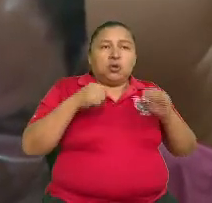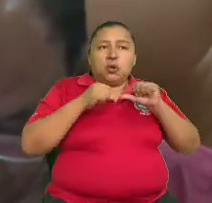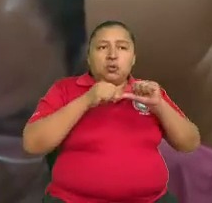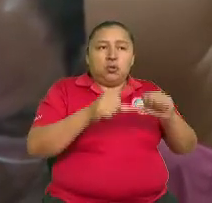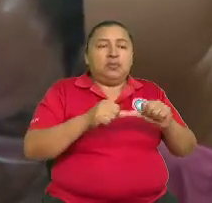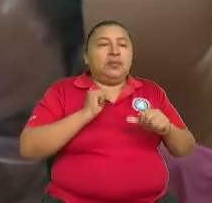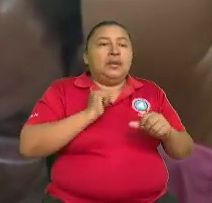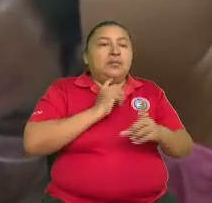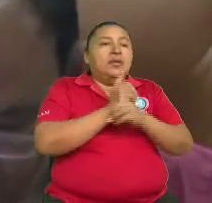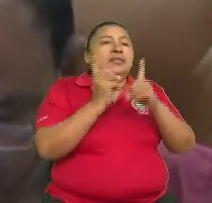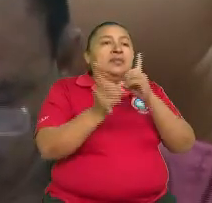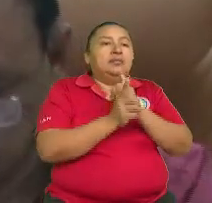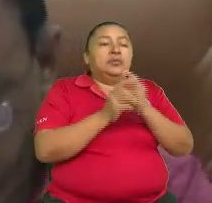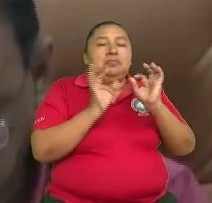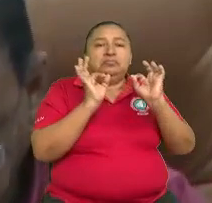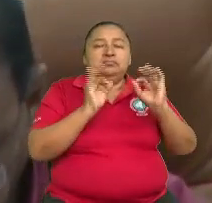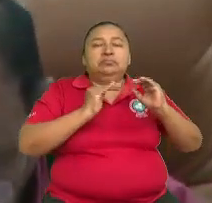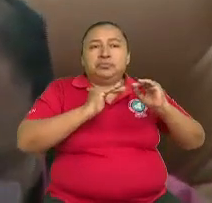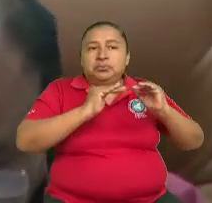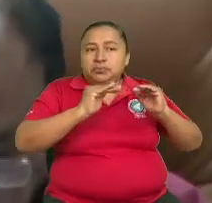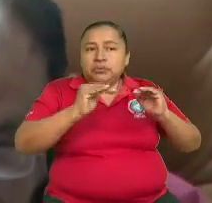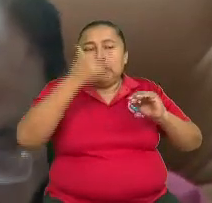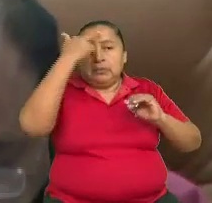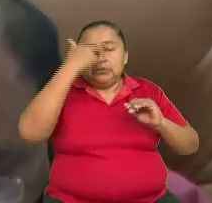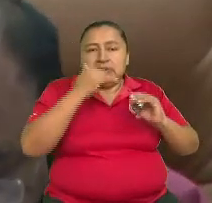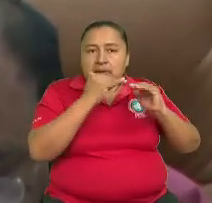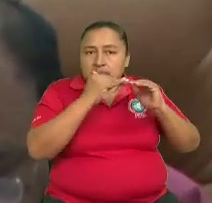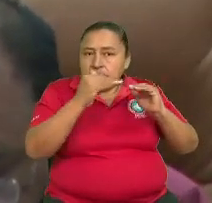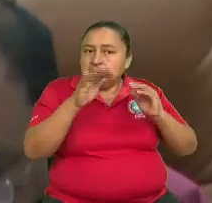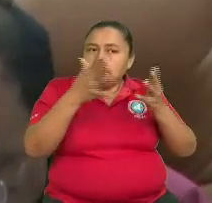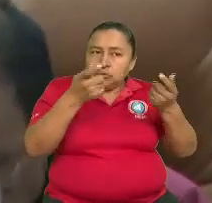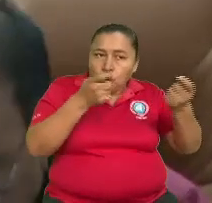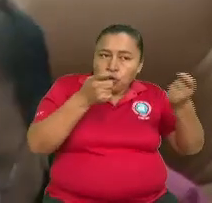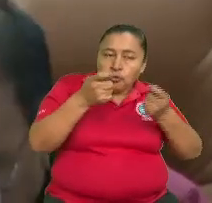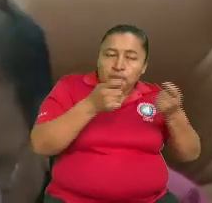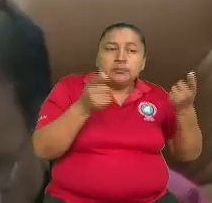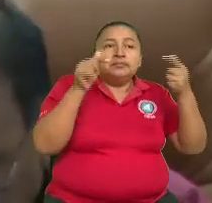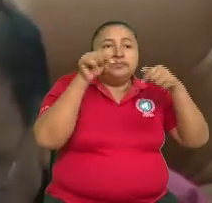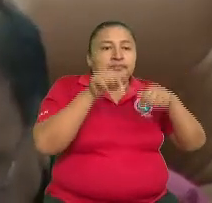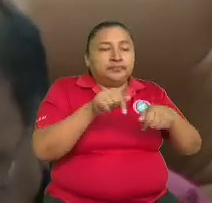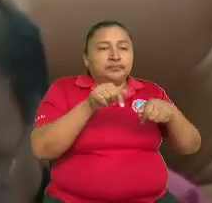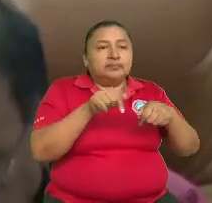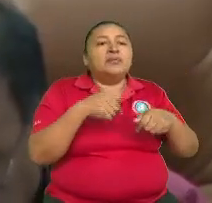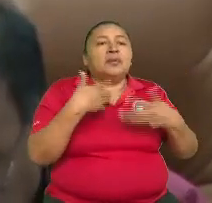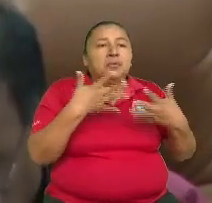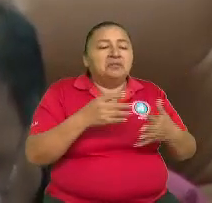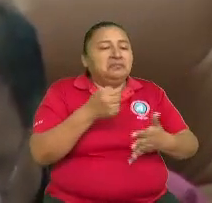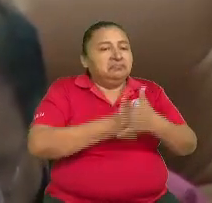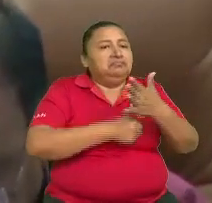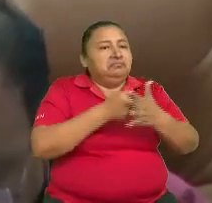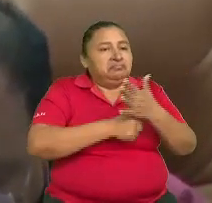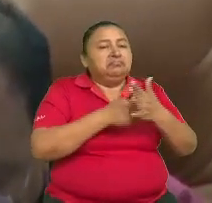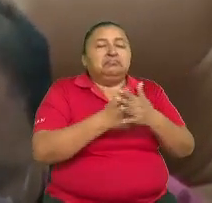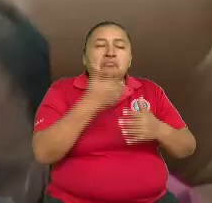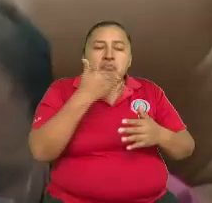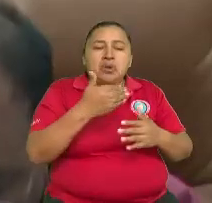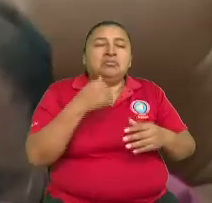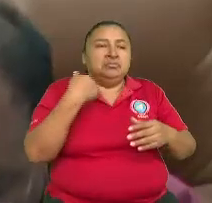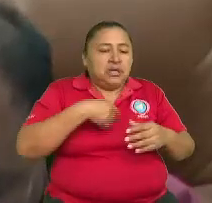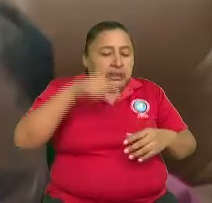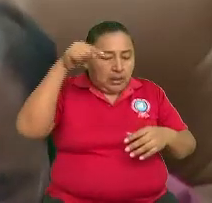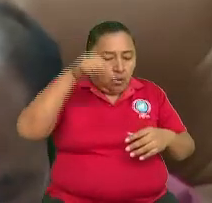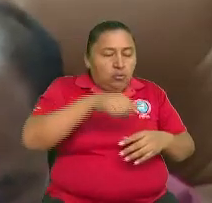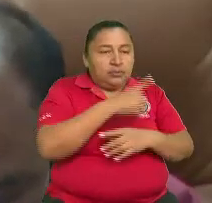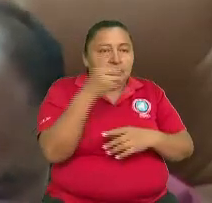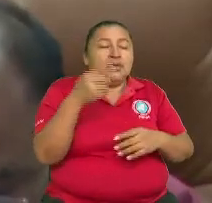un endeudamiento sano y responsable. Y hemos enfrentado con buen suceso hasta el día